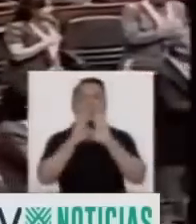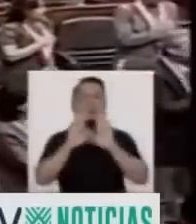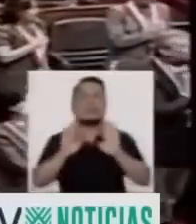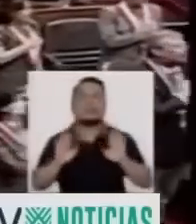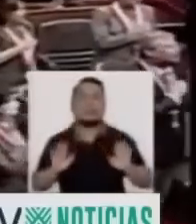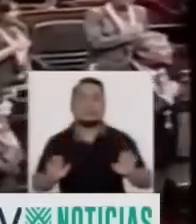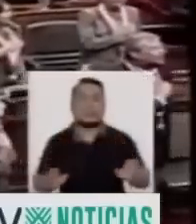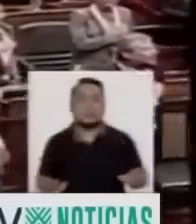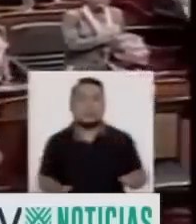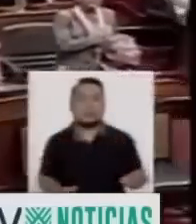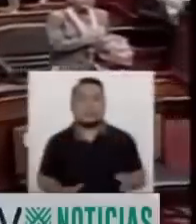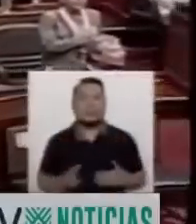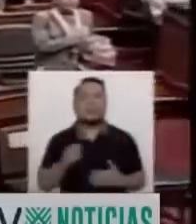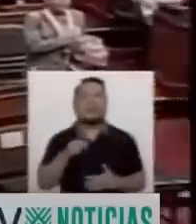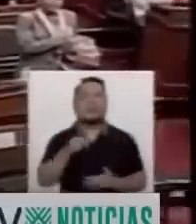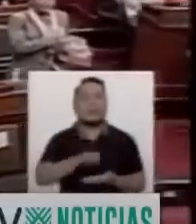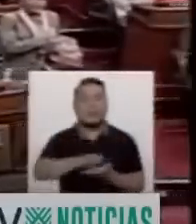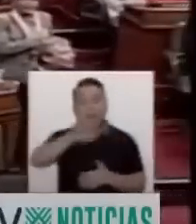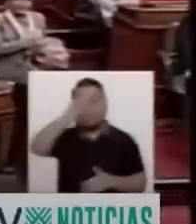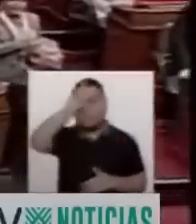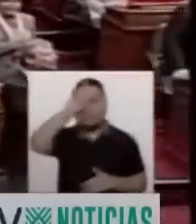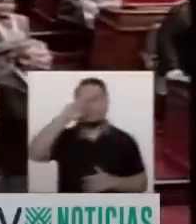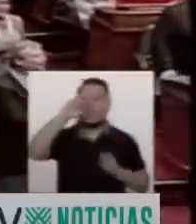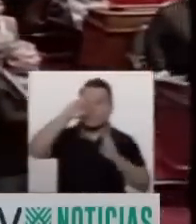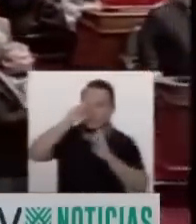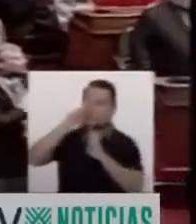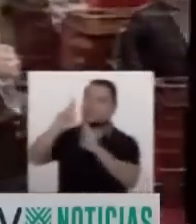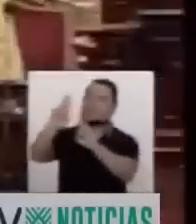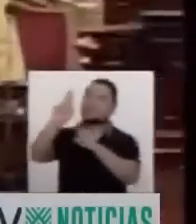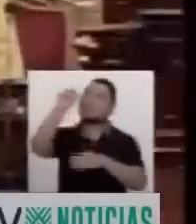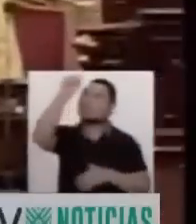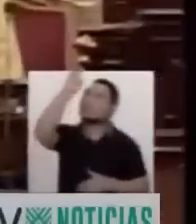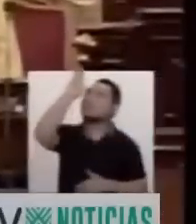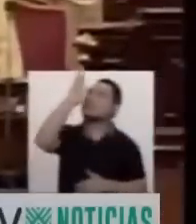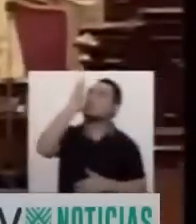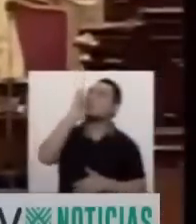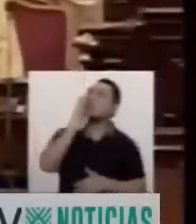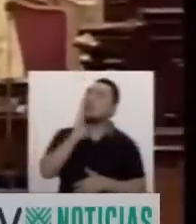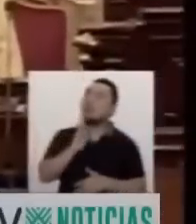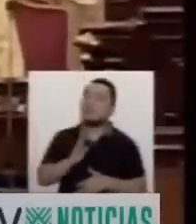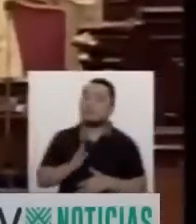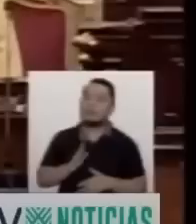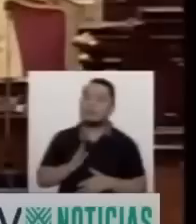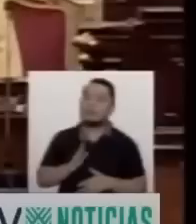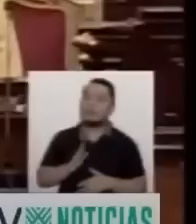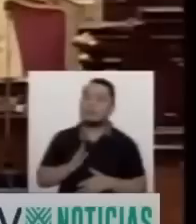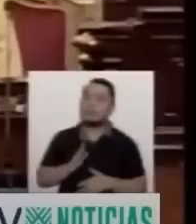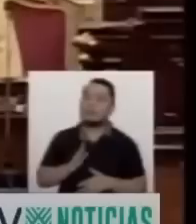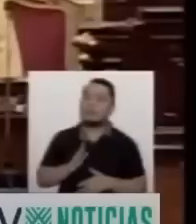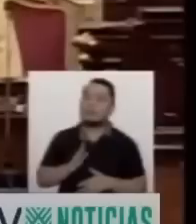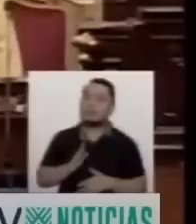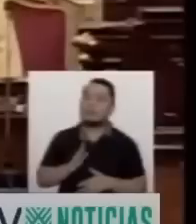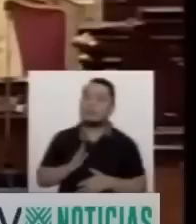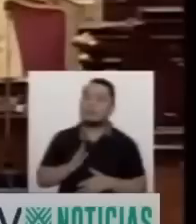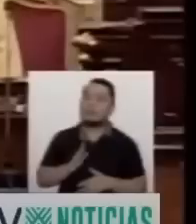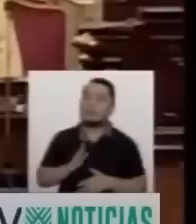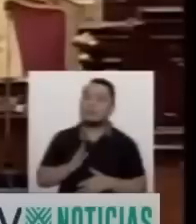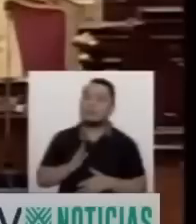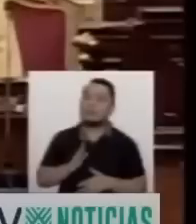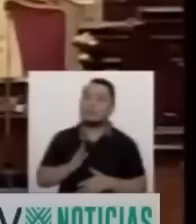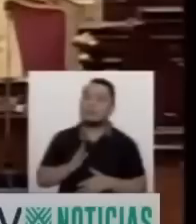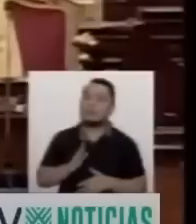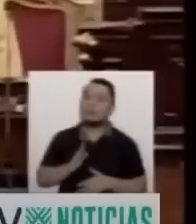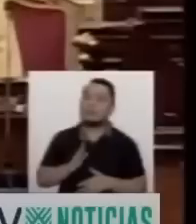pero contrario a eso y para satisfacción de miles y miles de ciudadanos tenemos a una Janeth